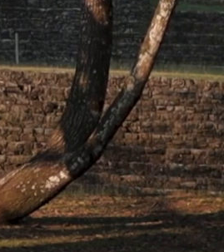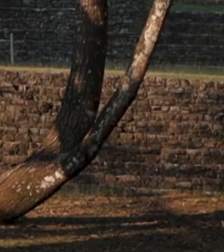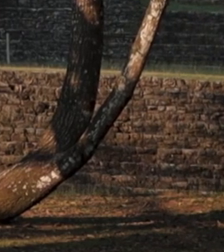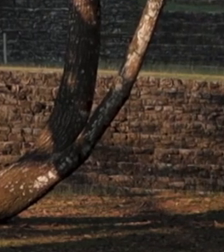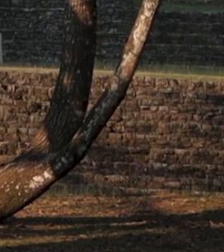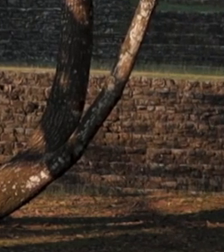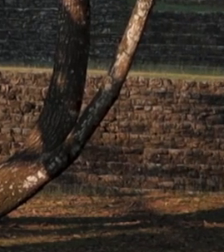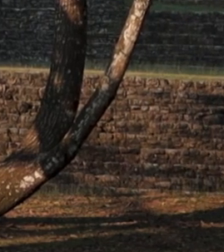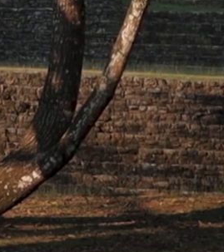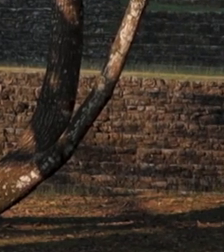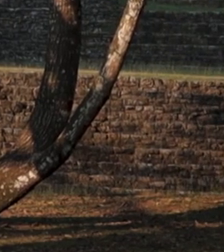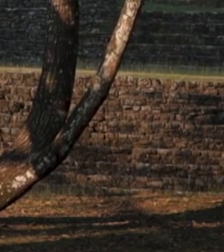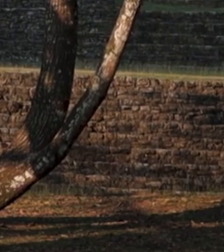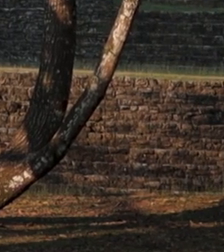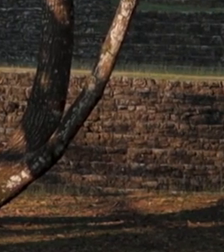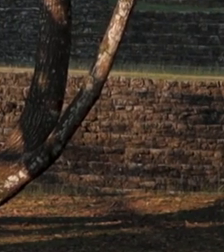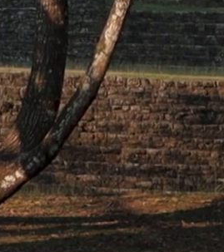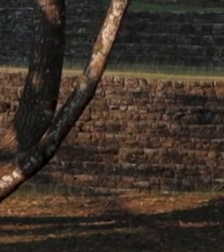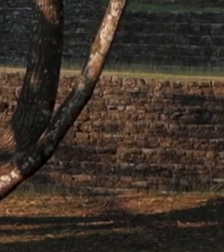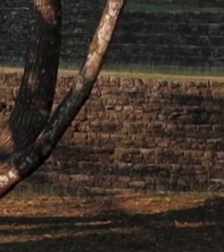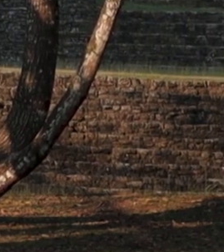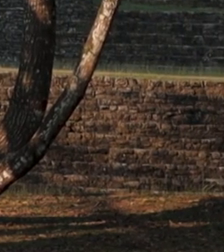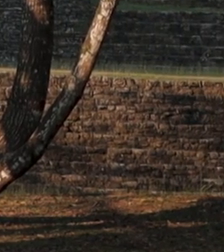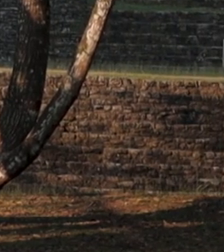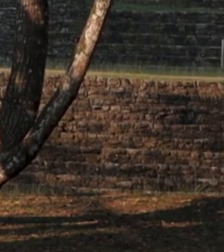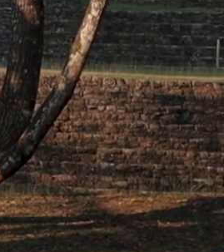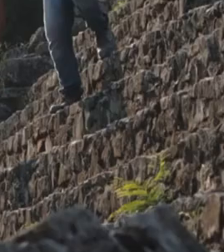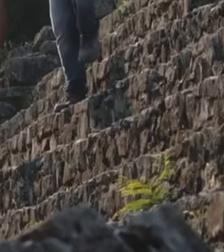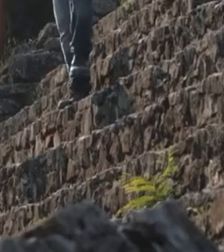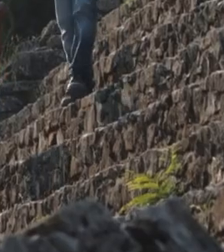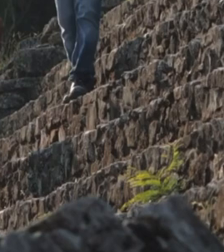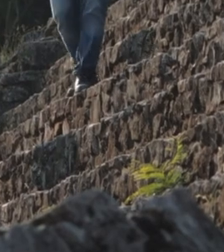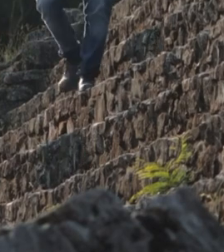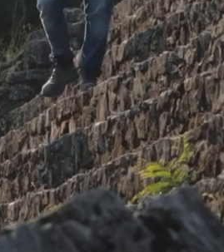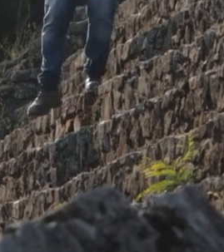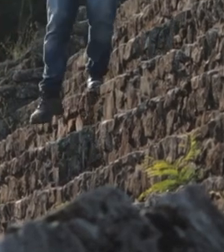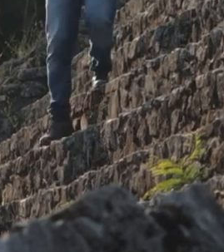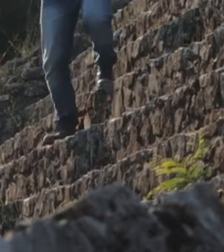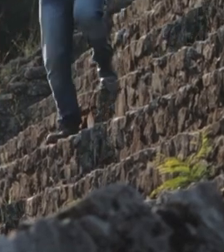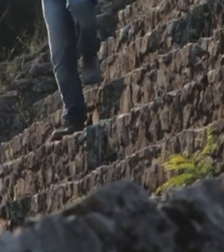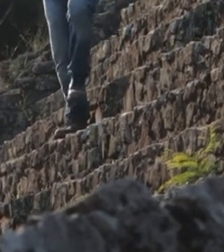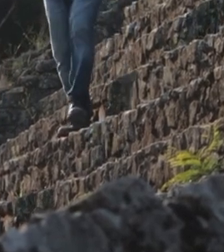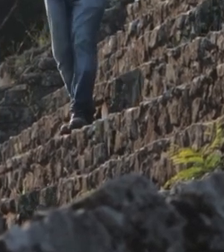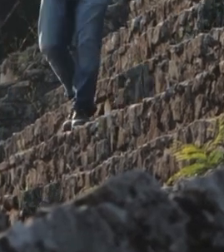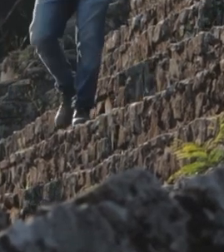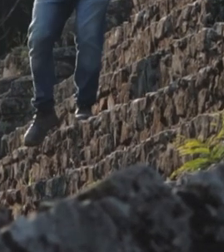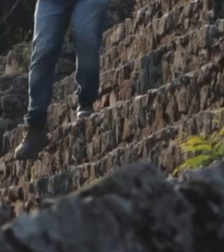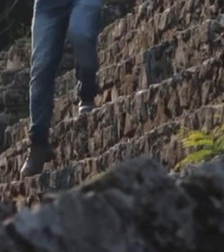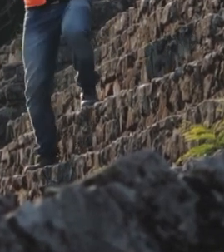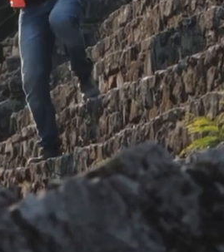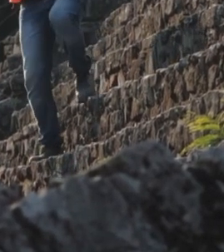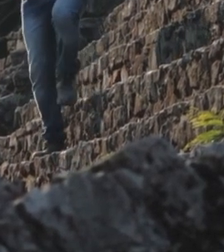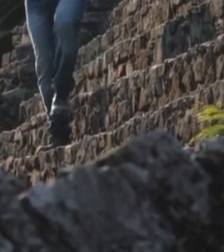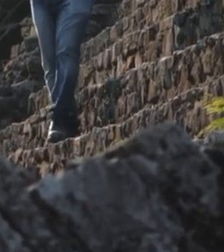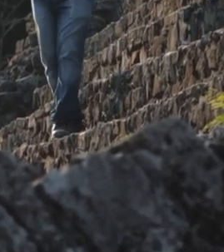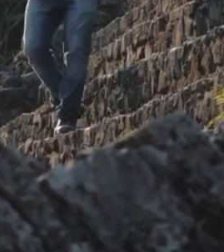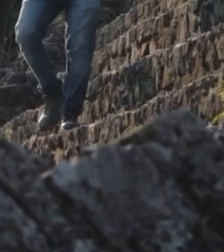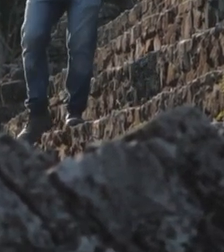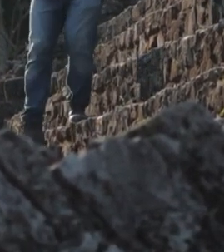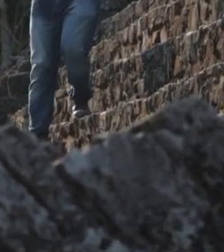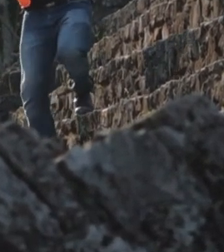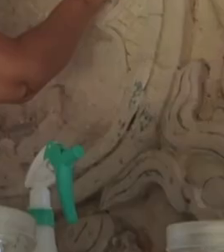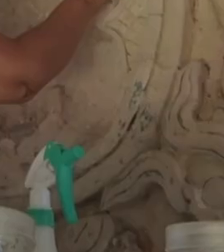área con una gran cantidad de restos humanos. En cuanto a los senderos interpretativos